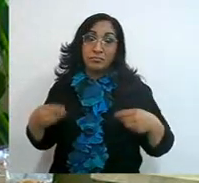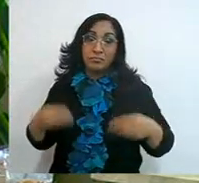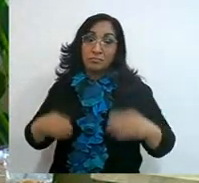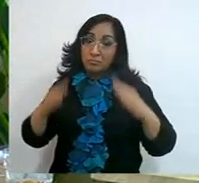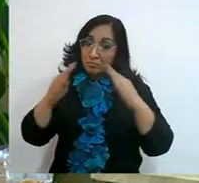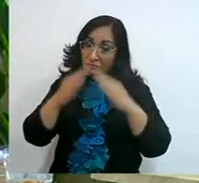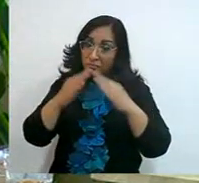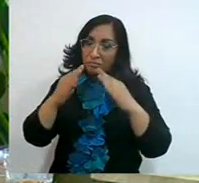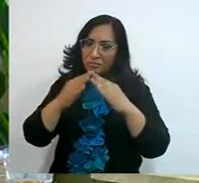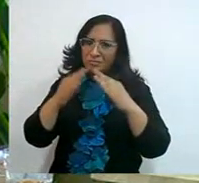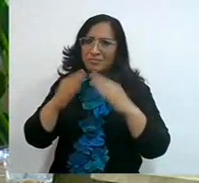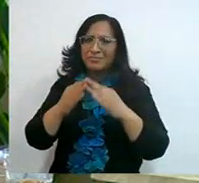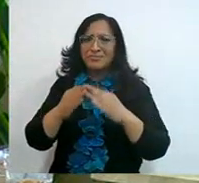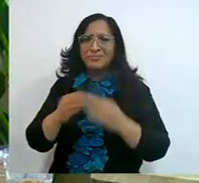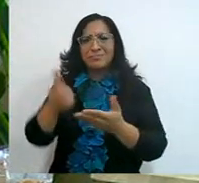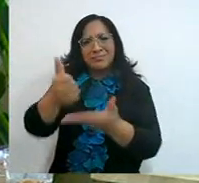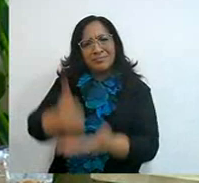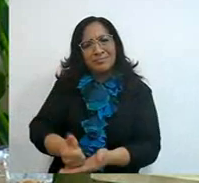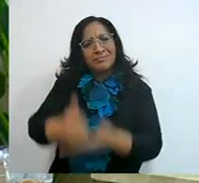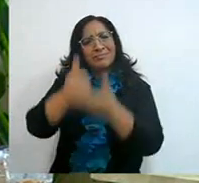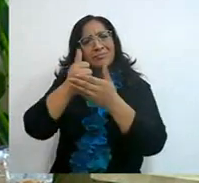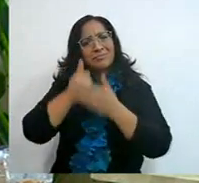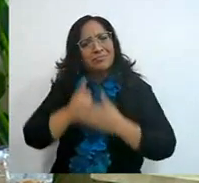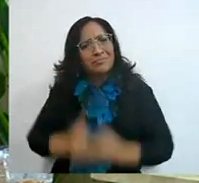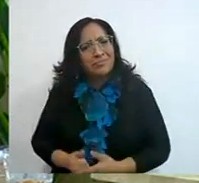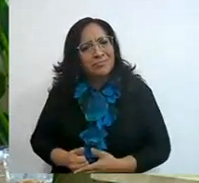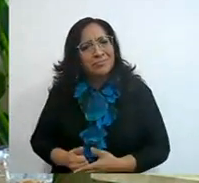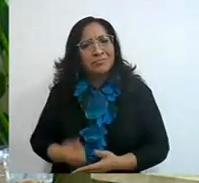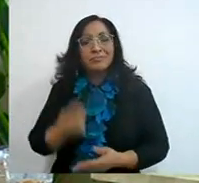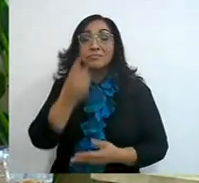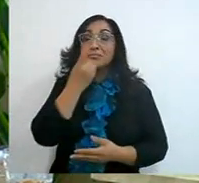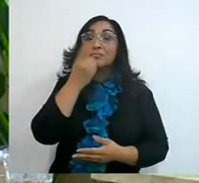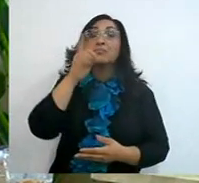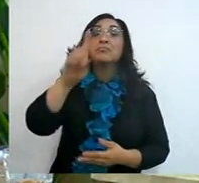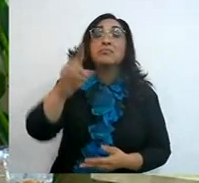en integridad. Pues acusados de rateros.